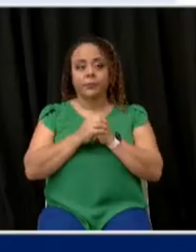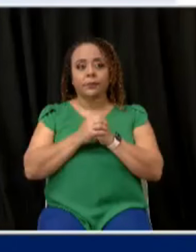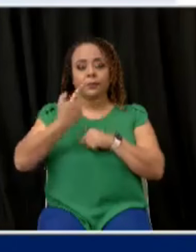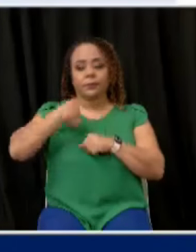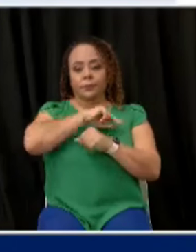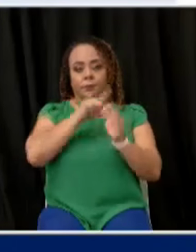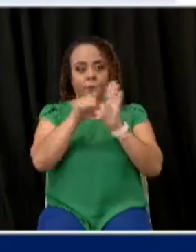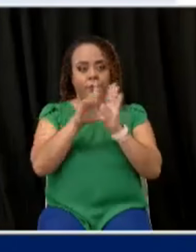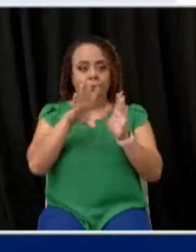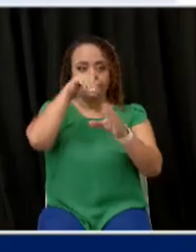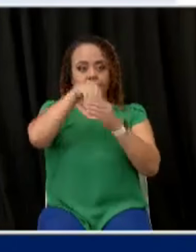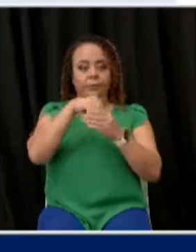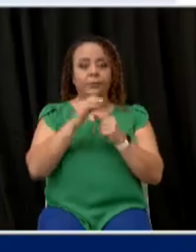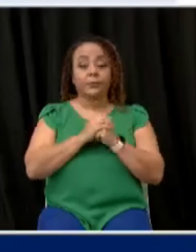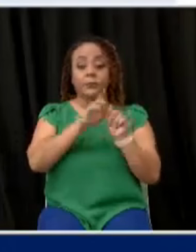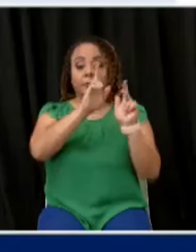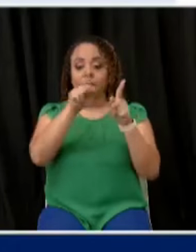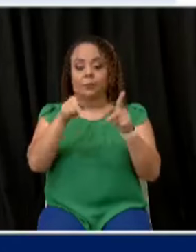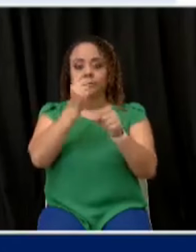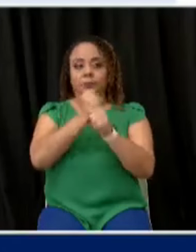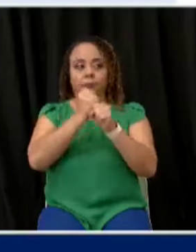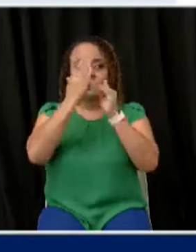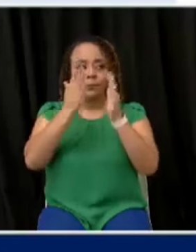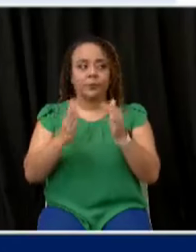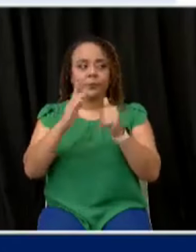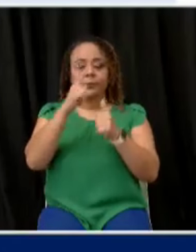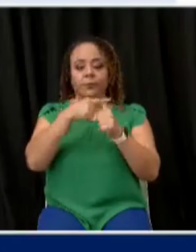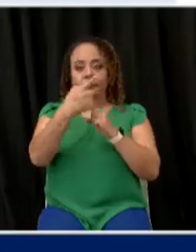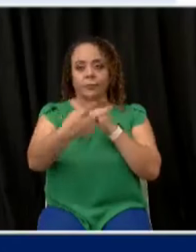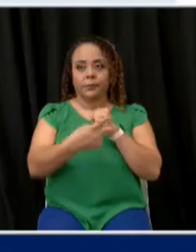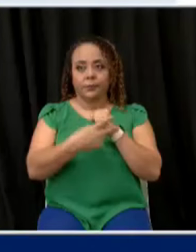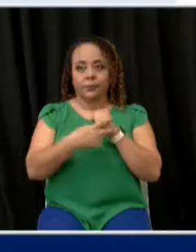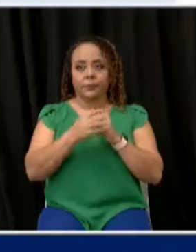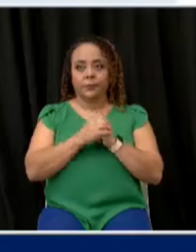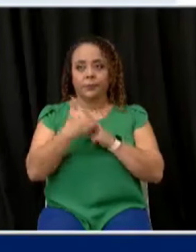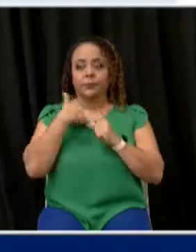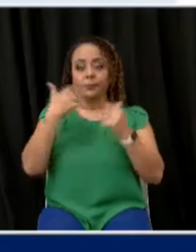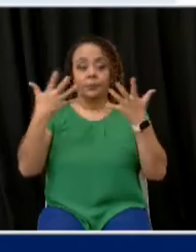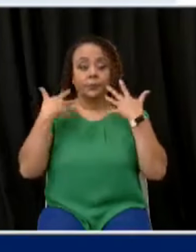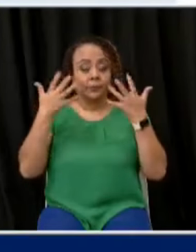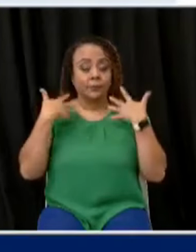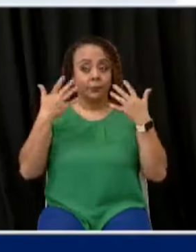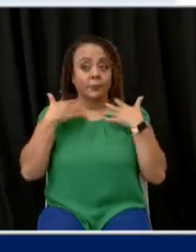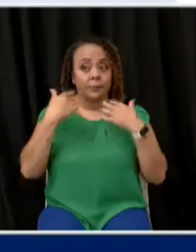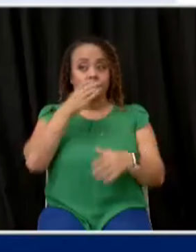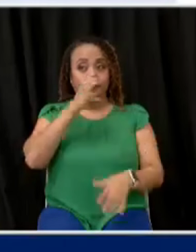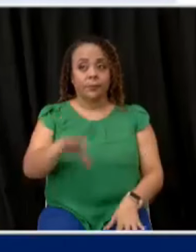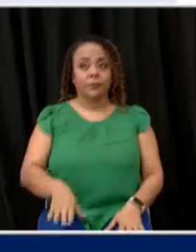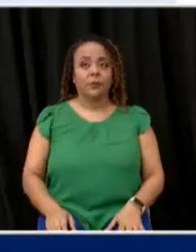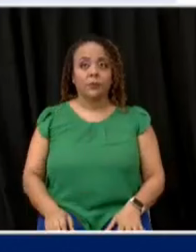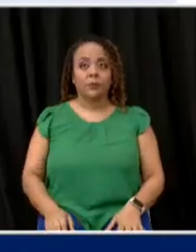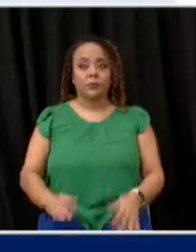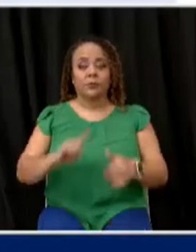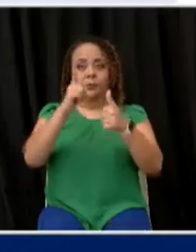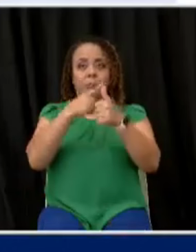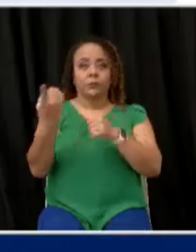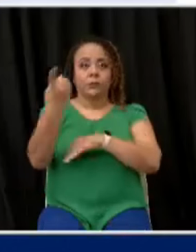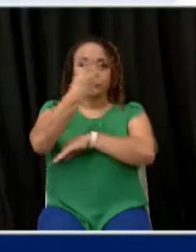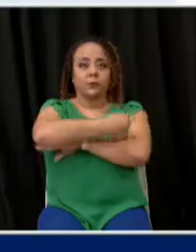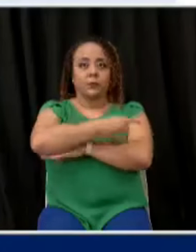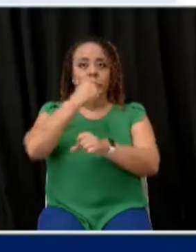nuestra ley. Si la persona trabajadora es primera vez que se va a exponer a ambientes calientes, el primer día de